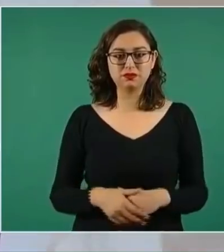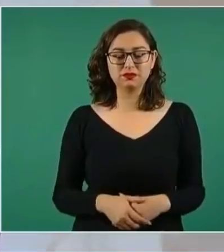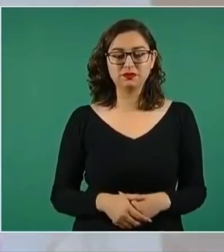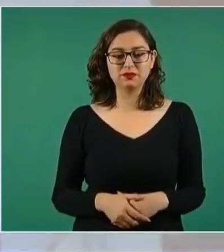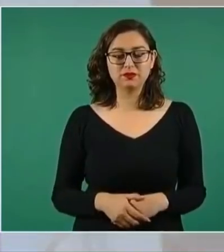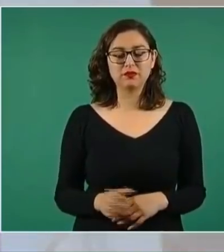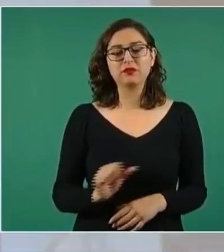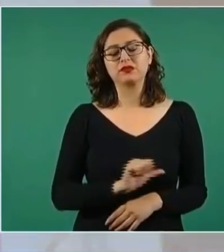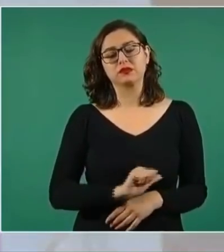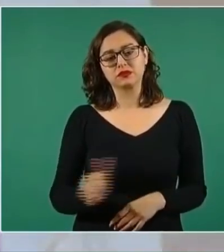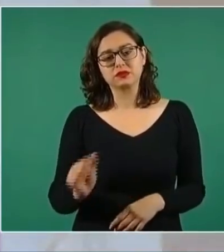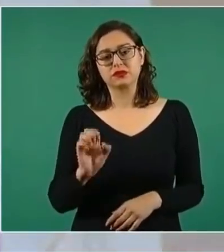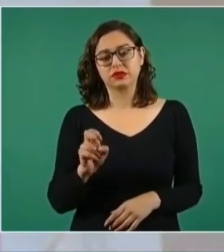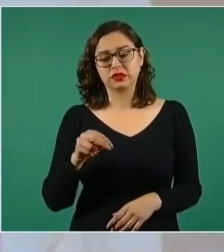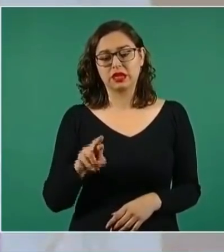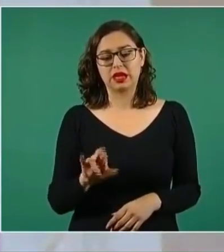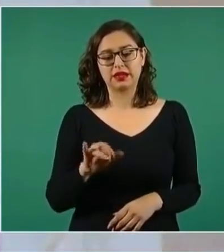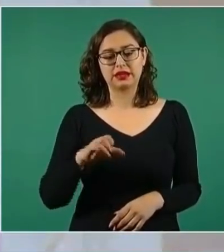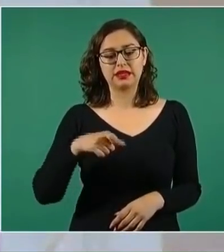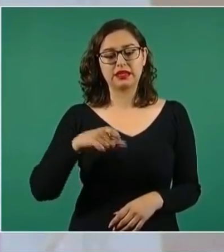Enrique Semo